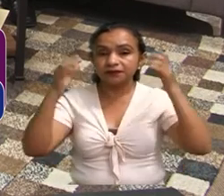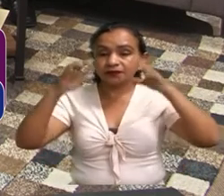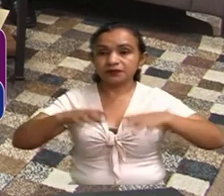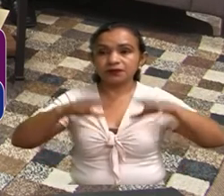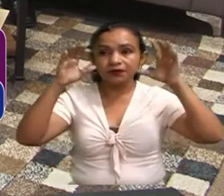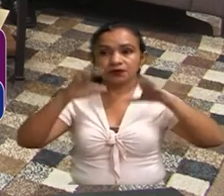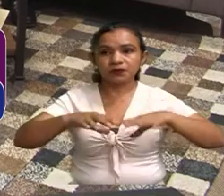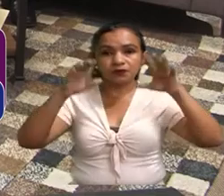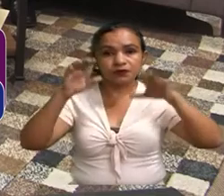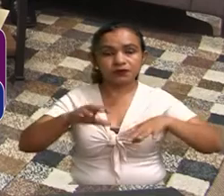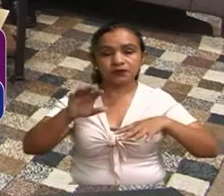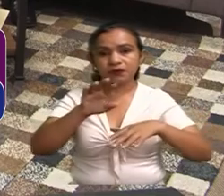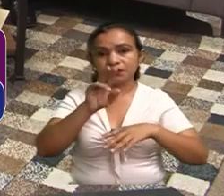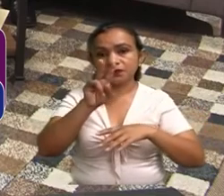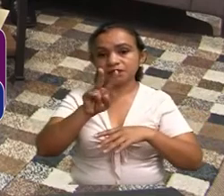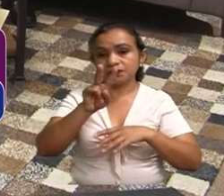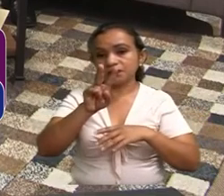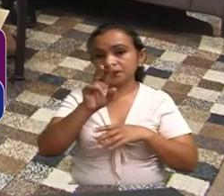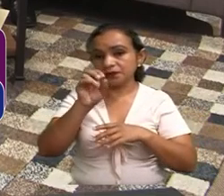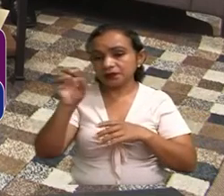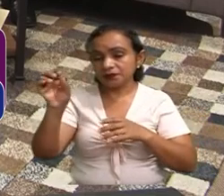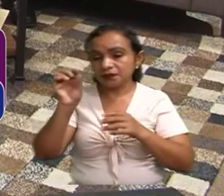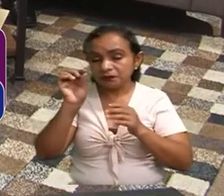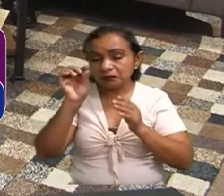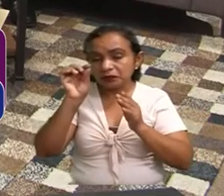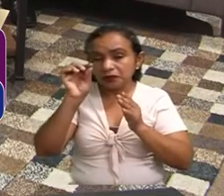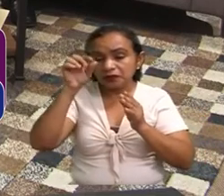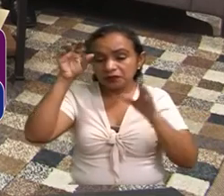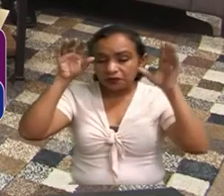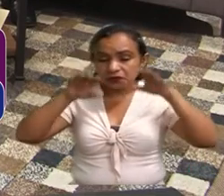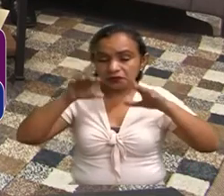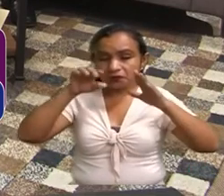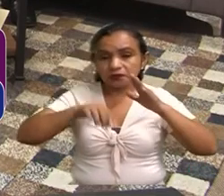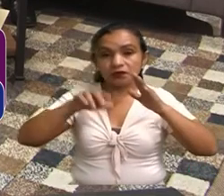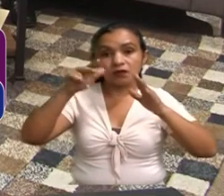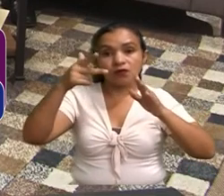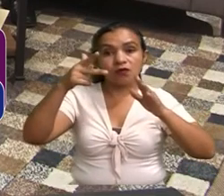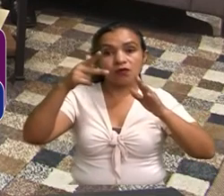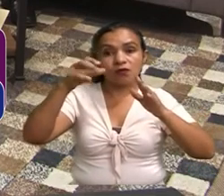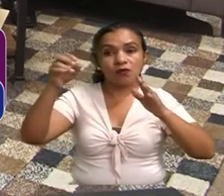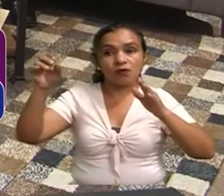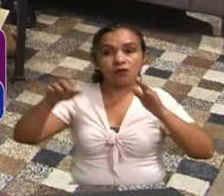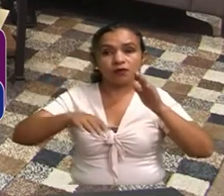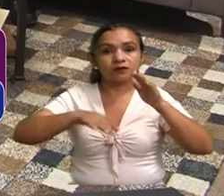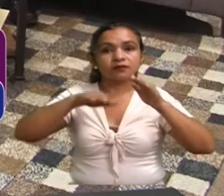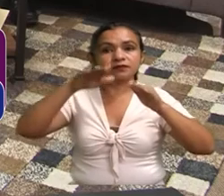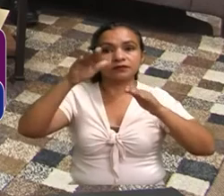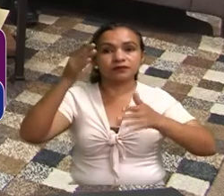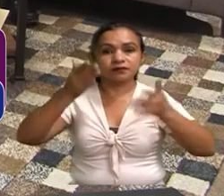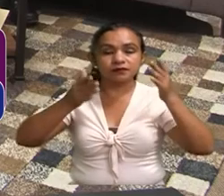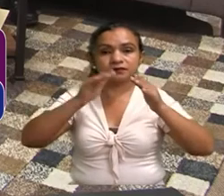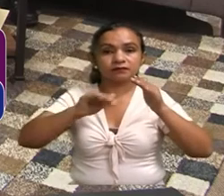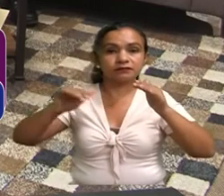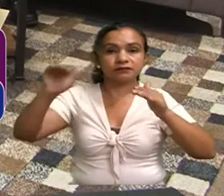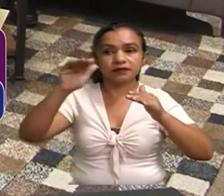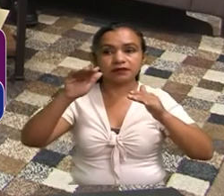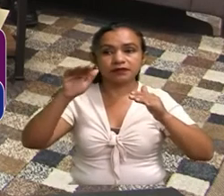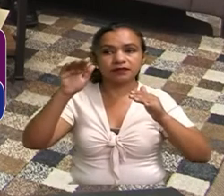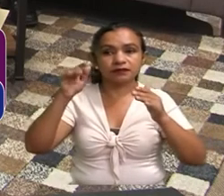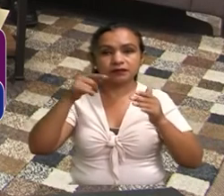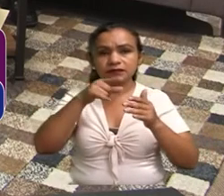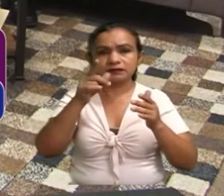de precipitación bastante bajos. Apenas andan por 200 milímetros anuales, y nosotros tenemos 800, el mínimo. O sea, en algún momento tenemos más, pero ellos dicen,